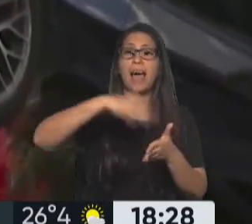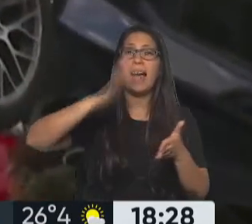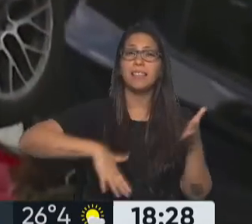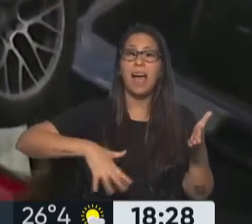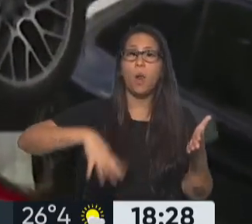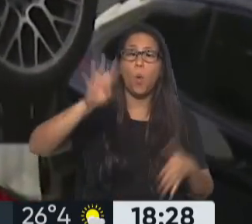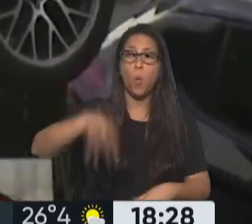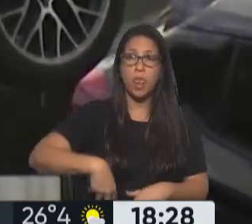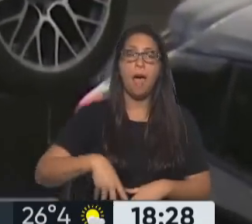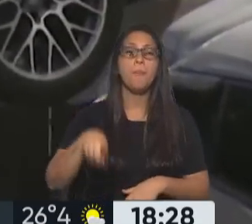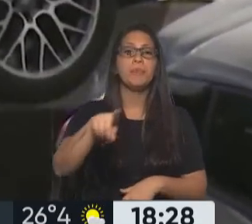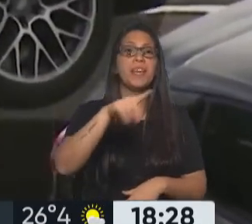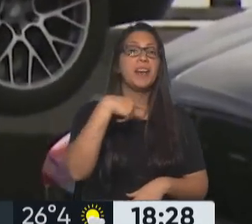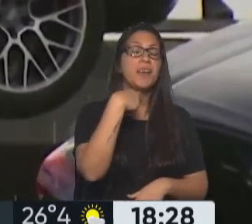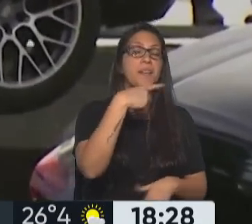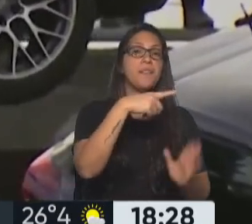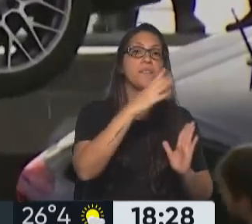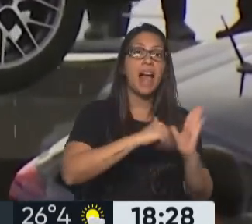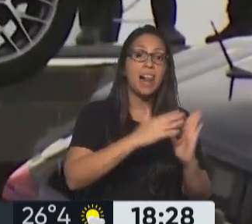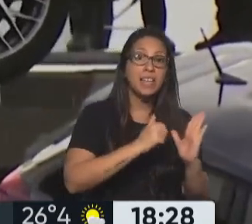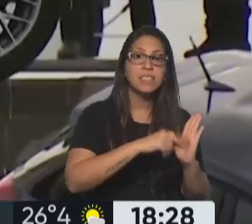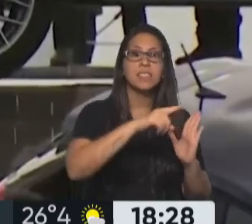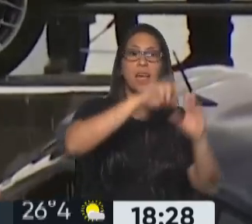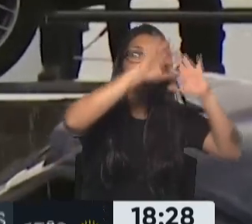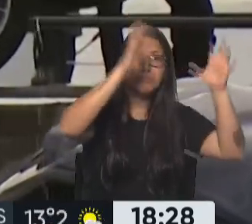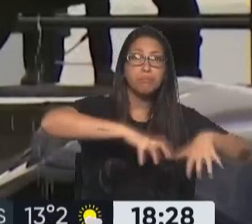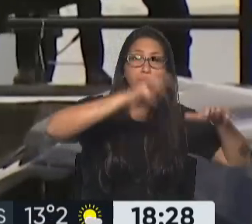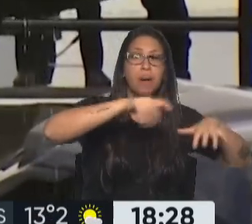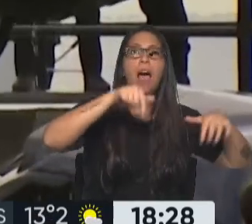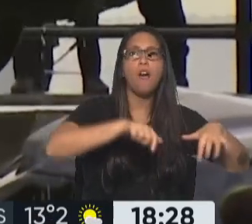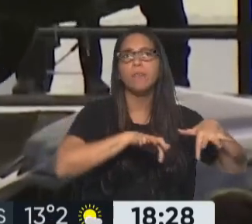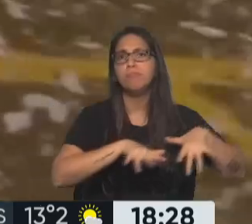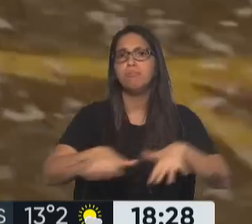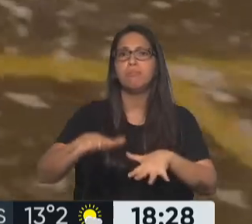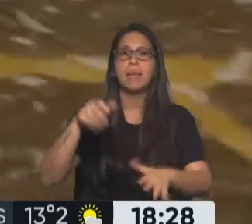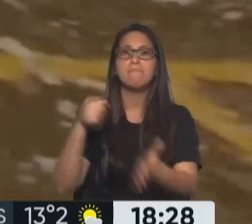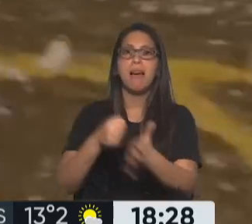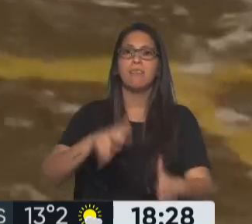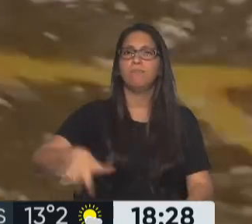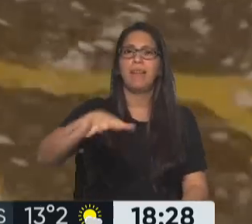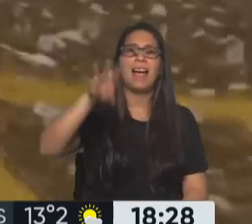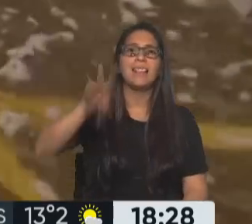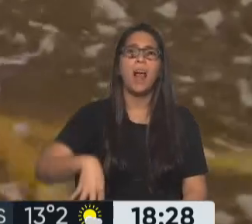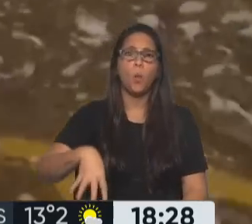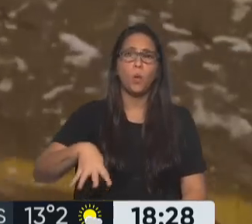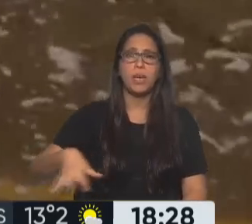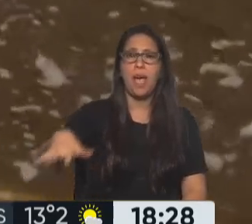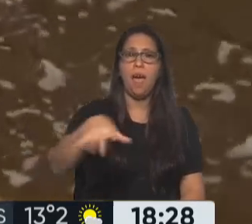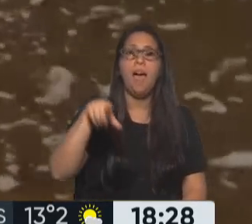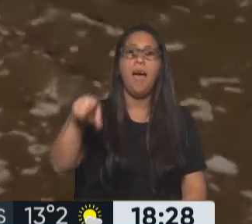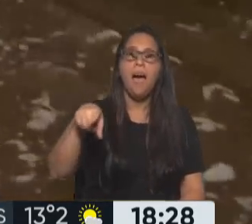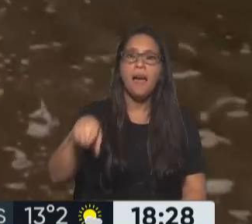por Valencia, las tormentas provocadas por la Dana afectan ahora a Cataluña. No se reportaron víctimas